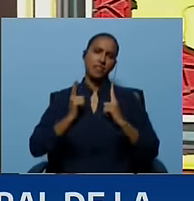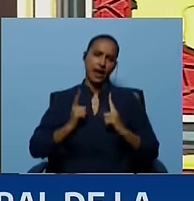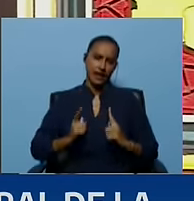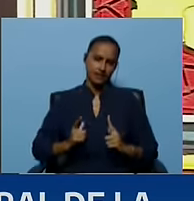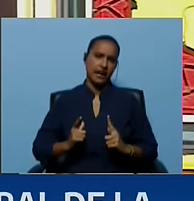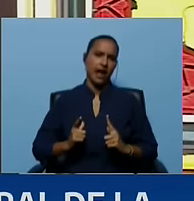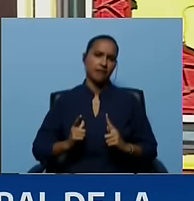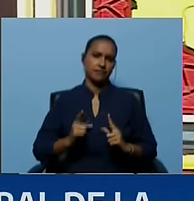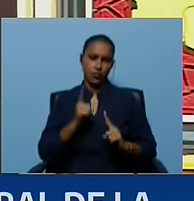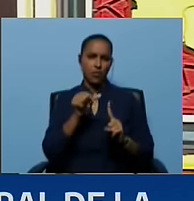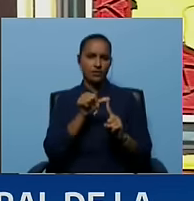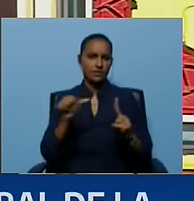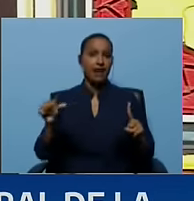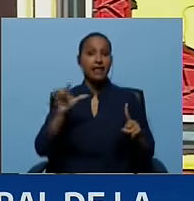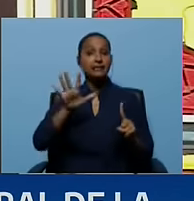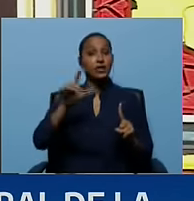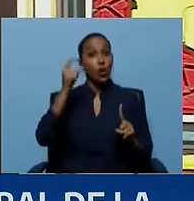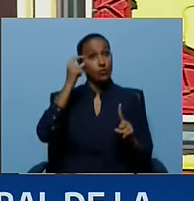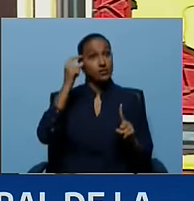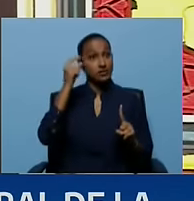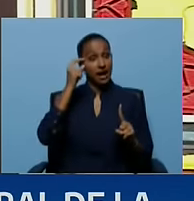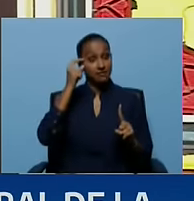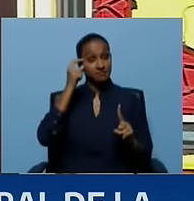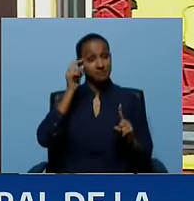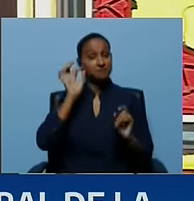¿verdad? 5 días, hábiles.